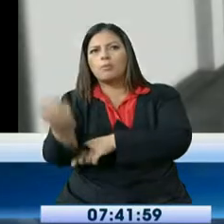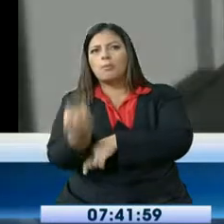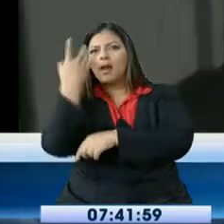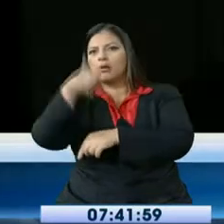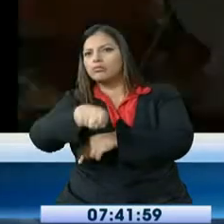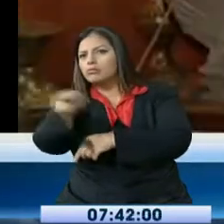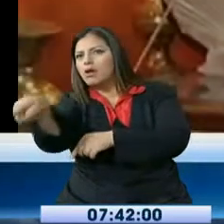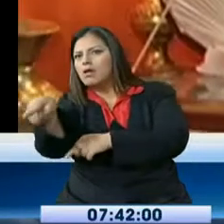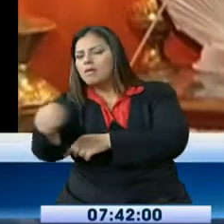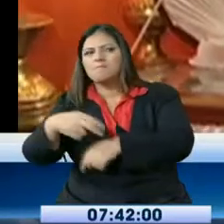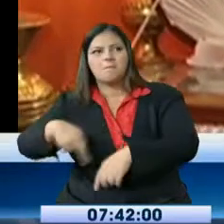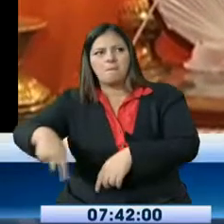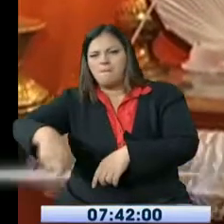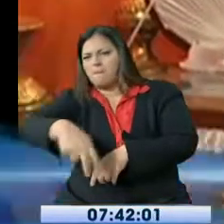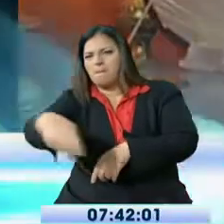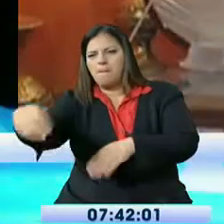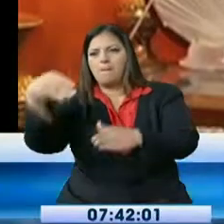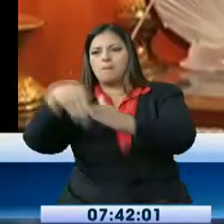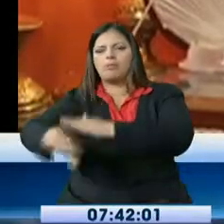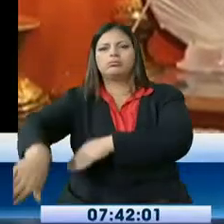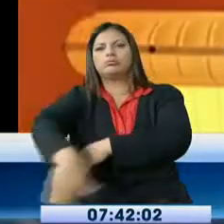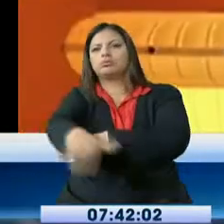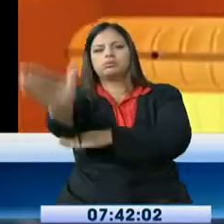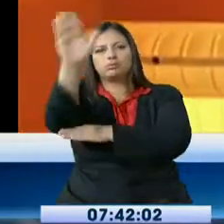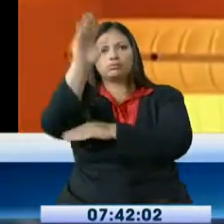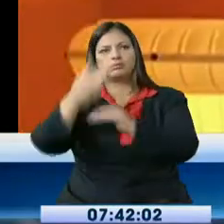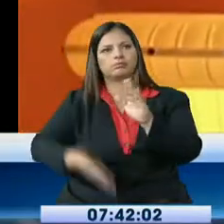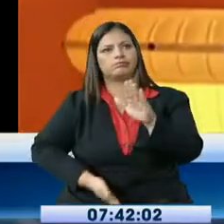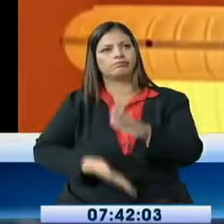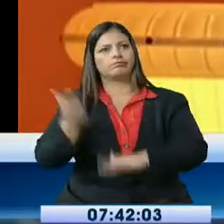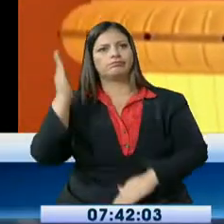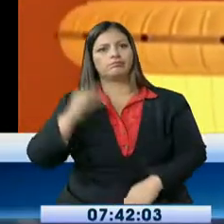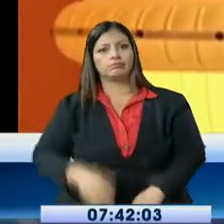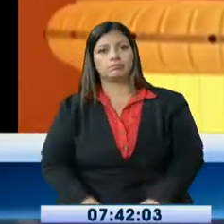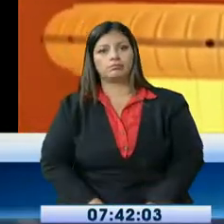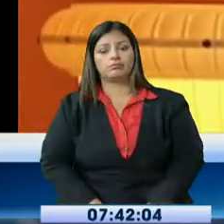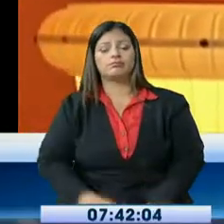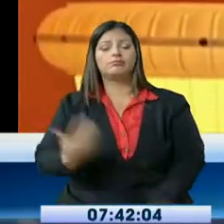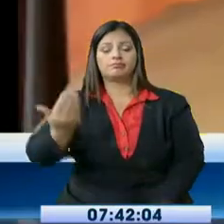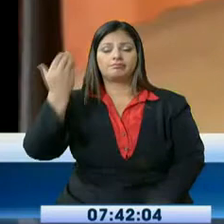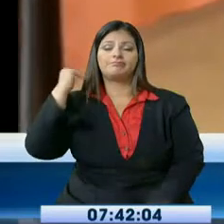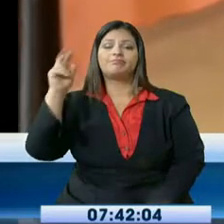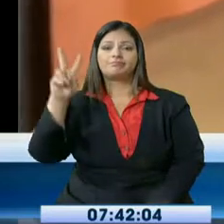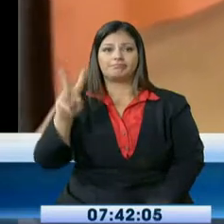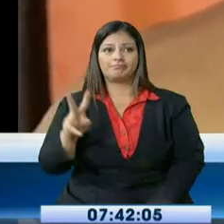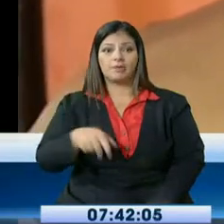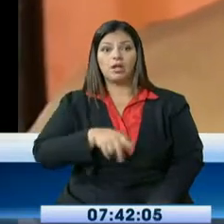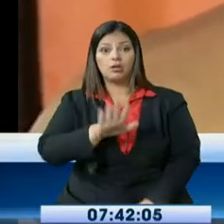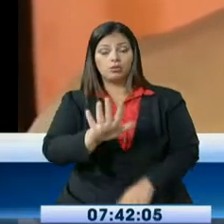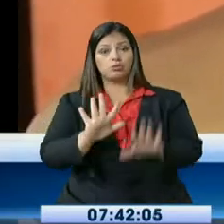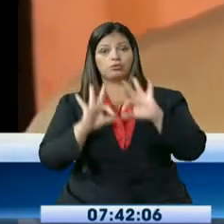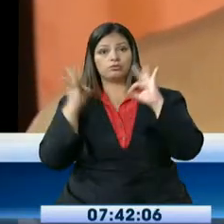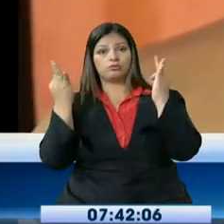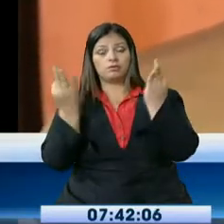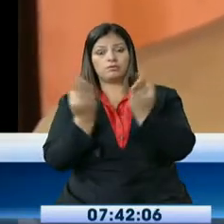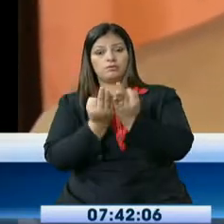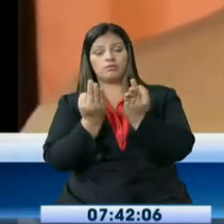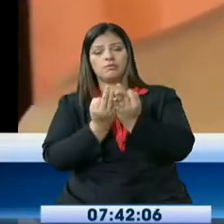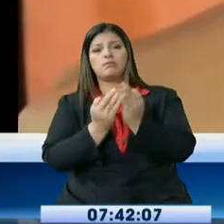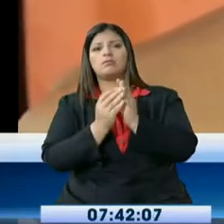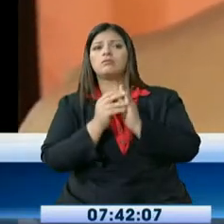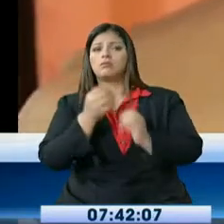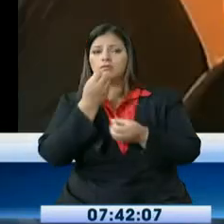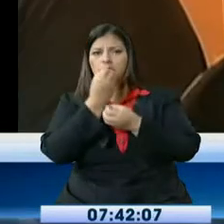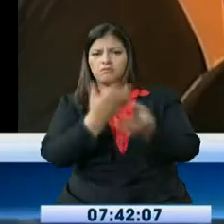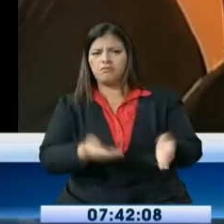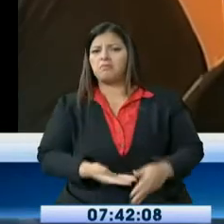esquina. El crimen ocurrió a la medianoche del viernes. Los deudos aseguran que una ex conviviente del fallecido estaría detrás del